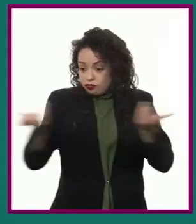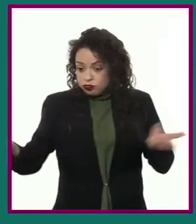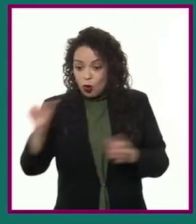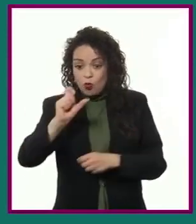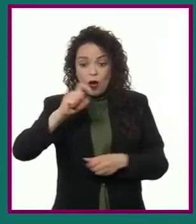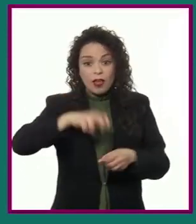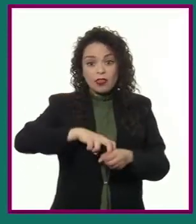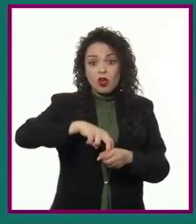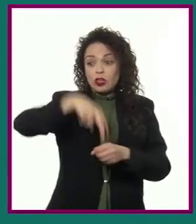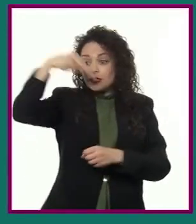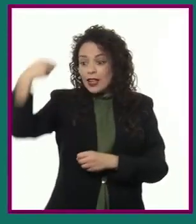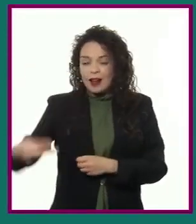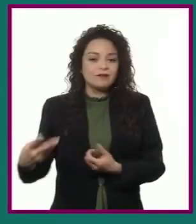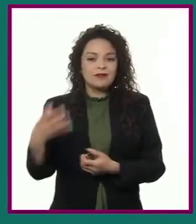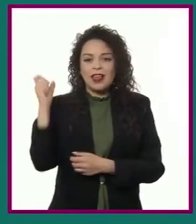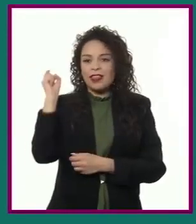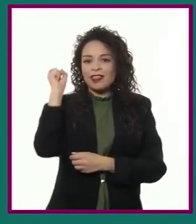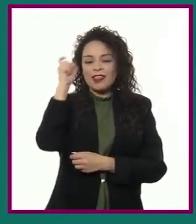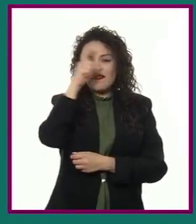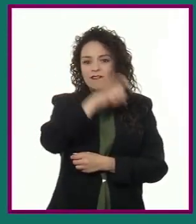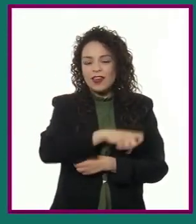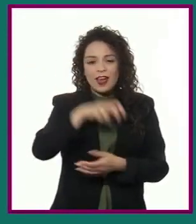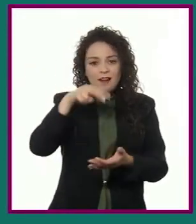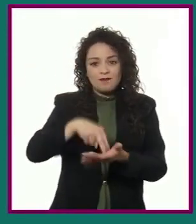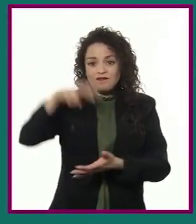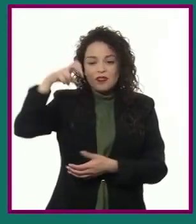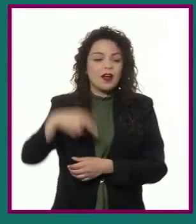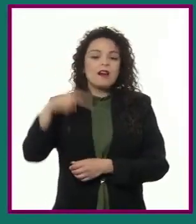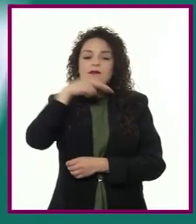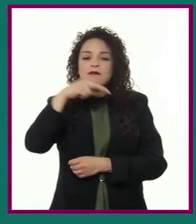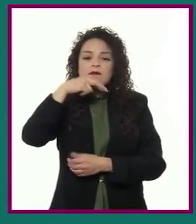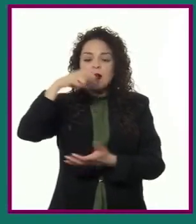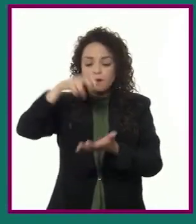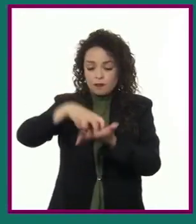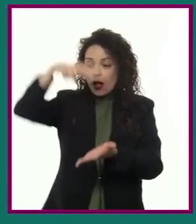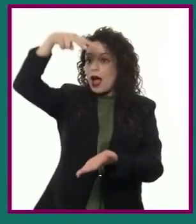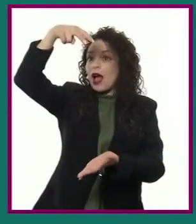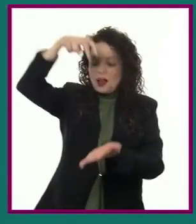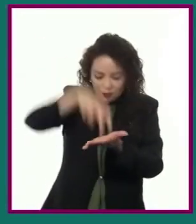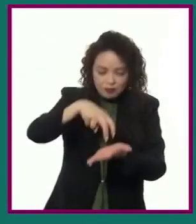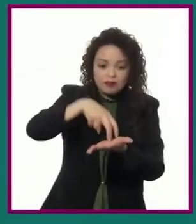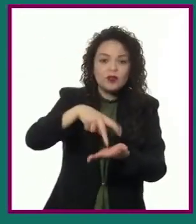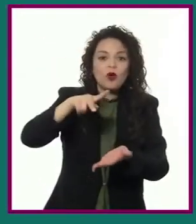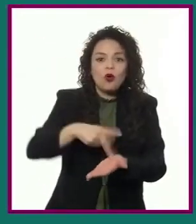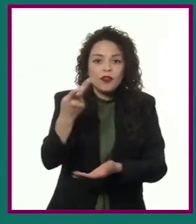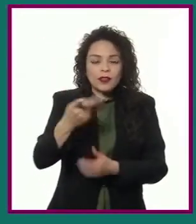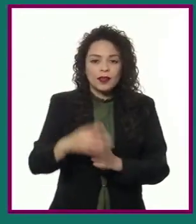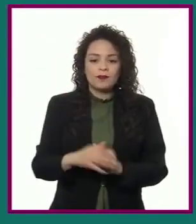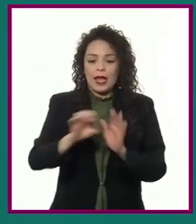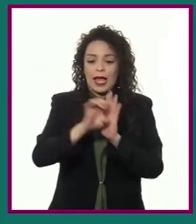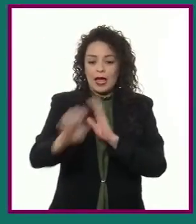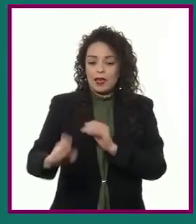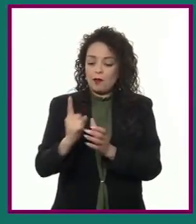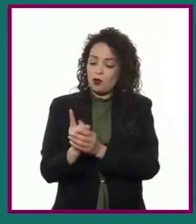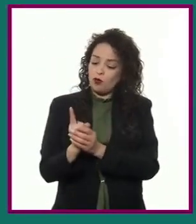saltamos. Regresamos casi de manera inmediata a ella. Por ejemplo, un cohete que se encuentra a